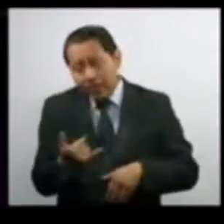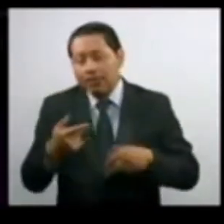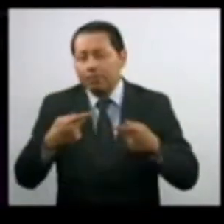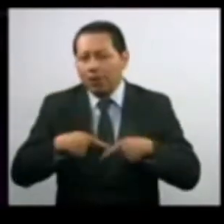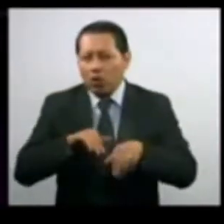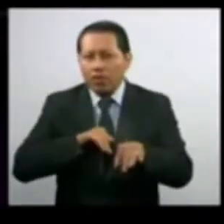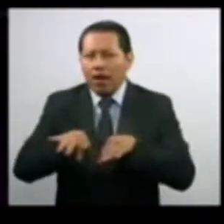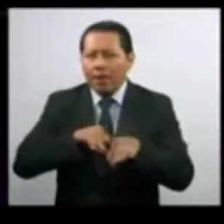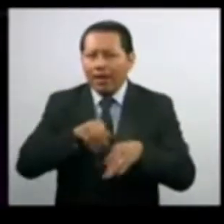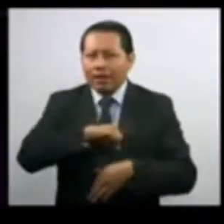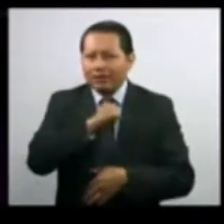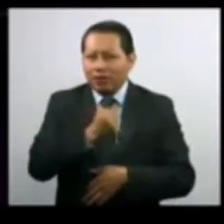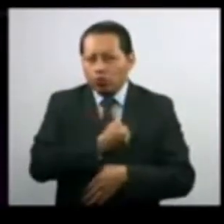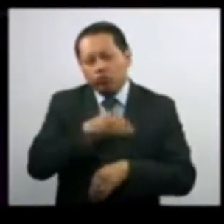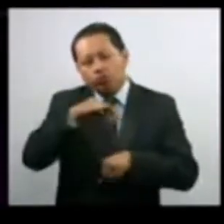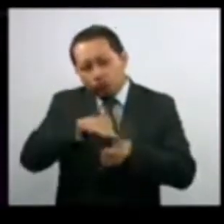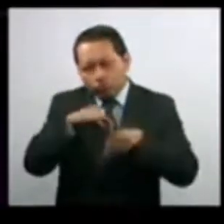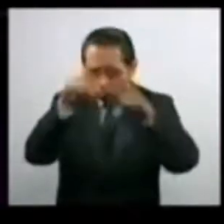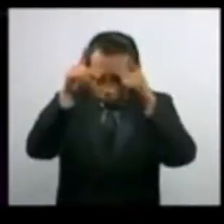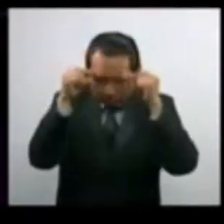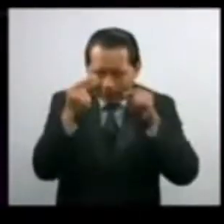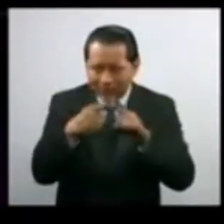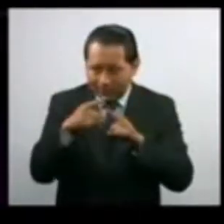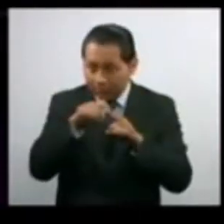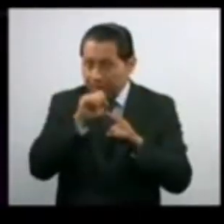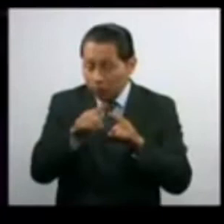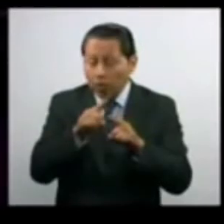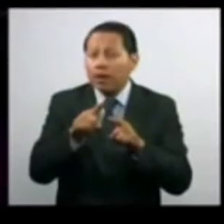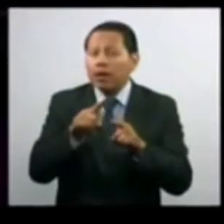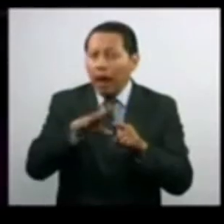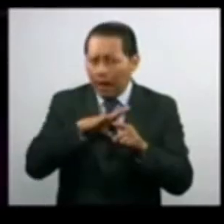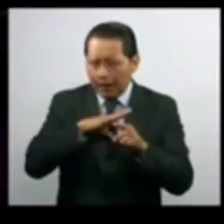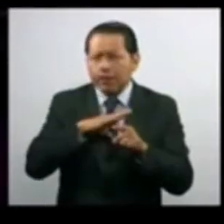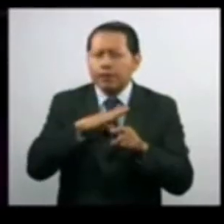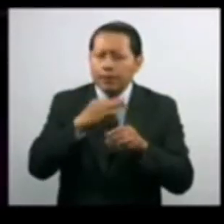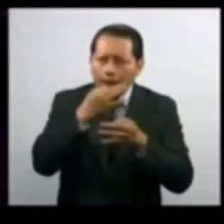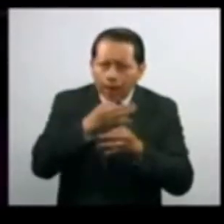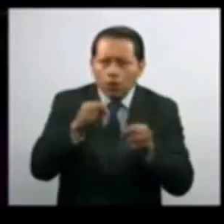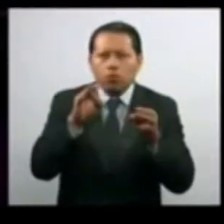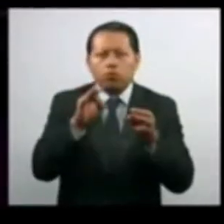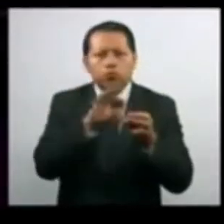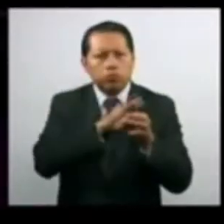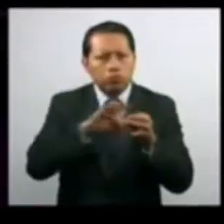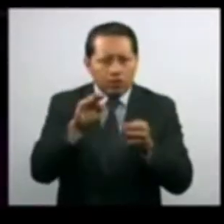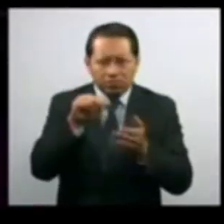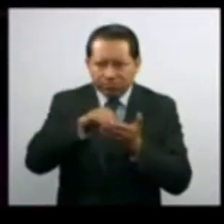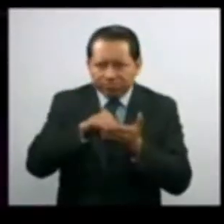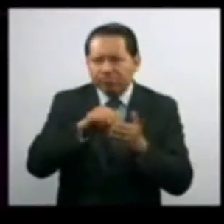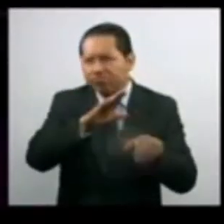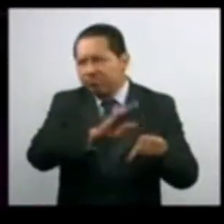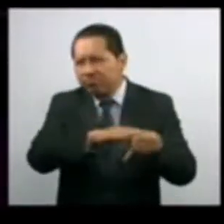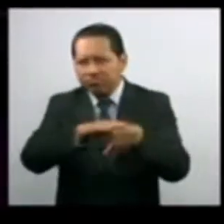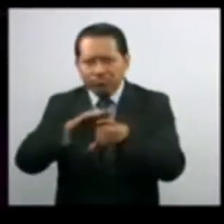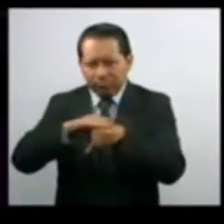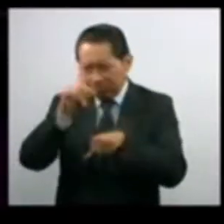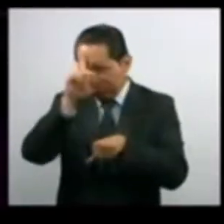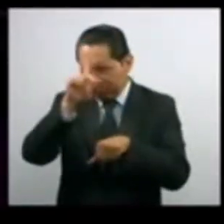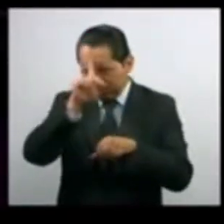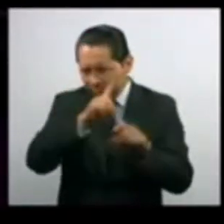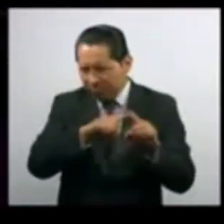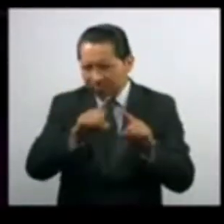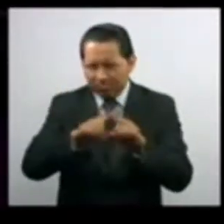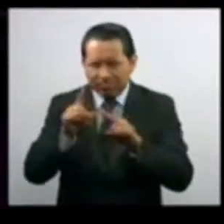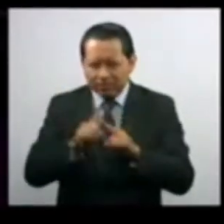no solo varios informes, sino además pronunciamientos, exhortos y recomendaciones, y está en vías